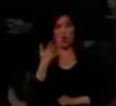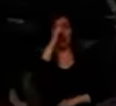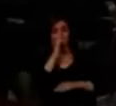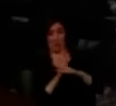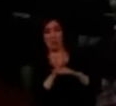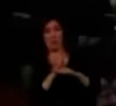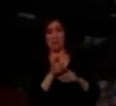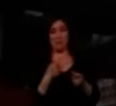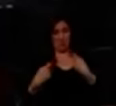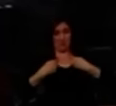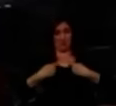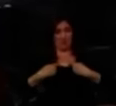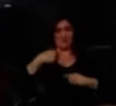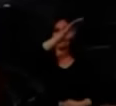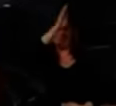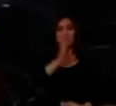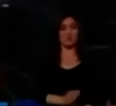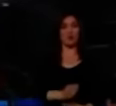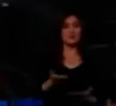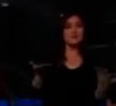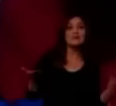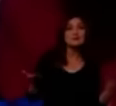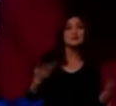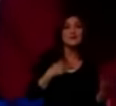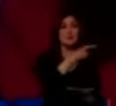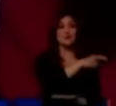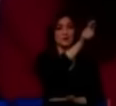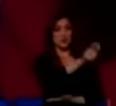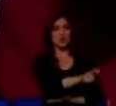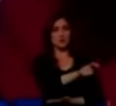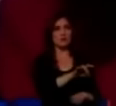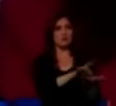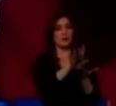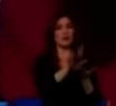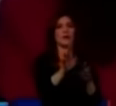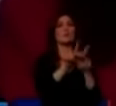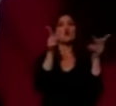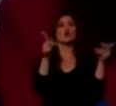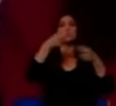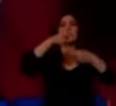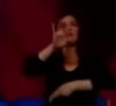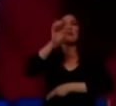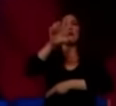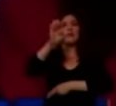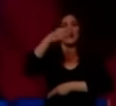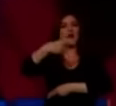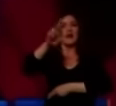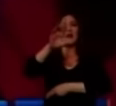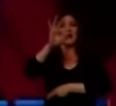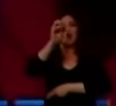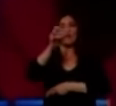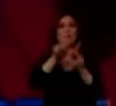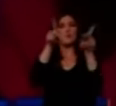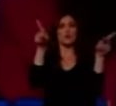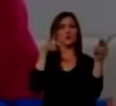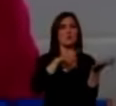Estas mujeres piden que Orlando Pérez salga de los medios públicos. Que salga del telégrafo, nosotros no queremos pagar el sueldo para un